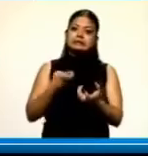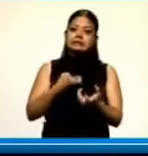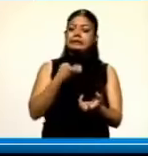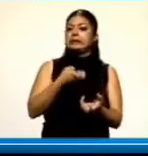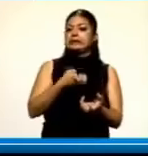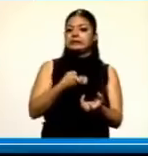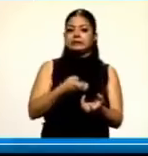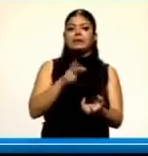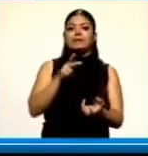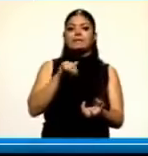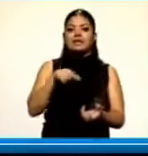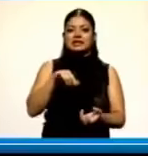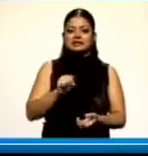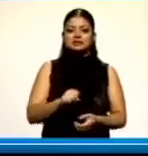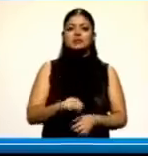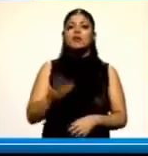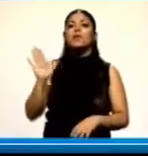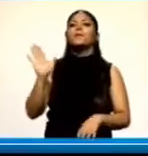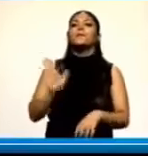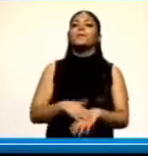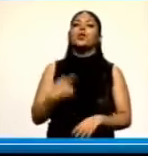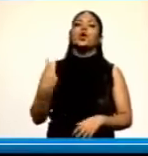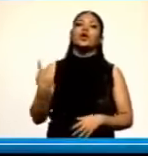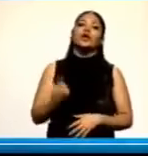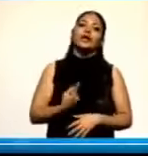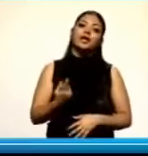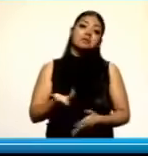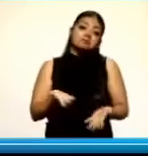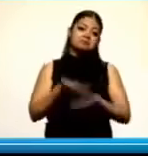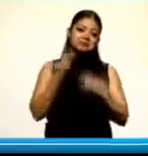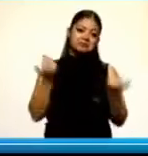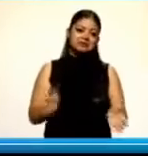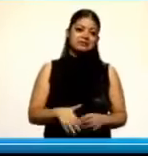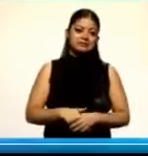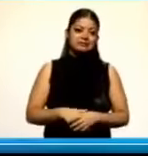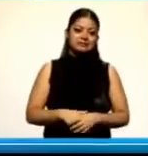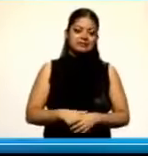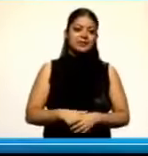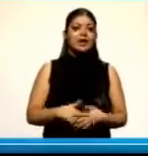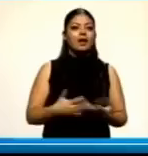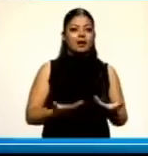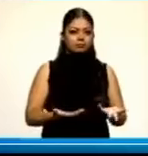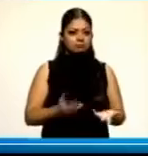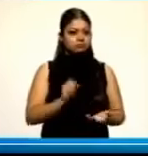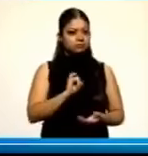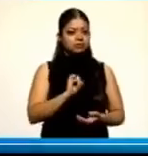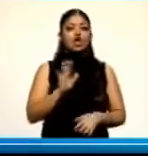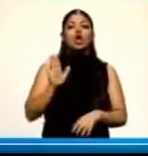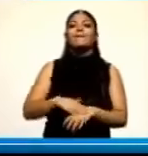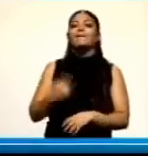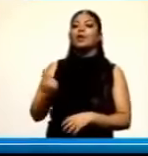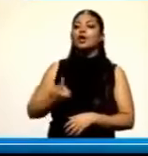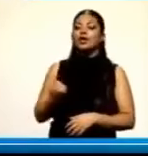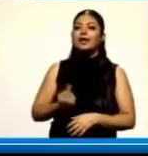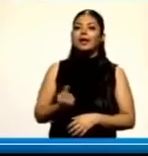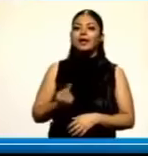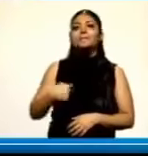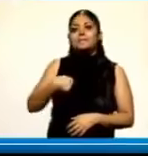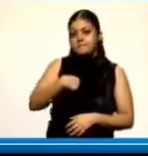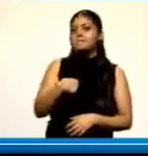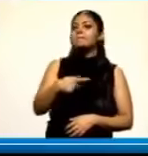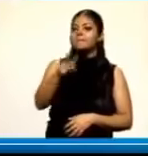Este y las piquis. Porque, no sé. ¿Sí? Porque mi